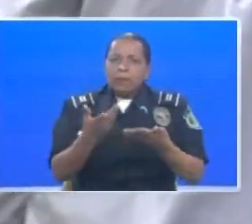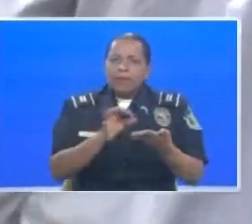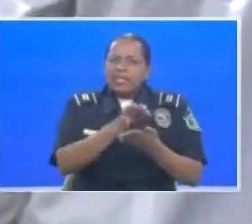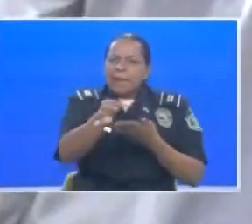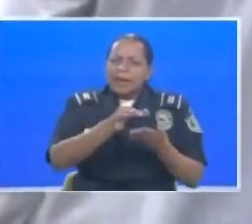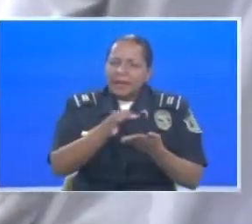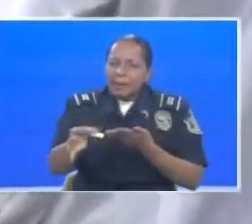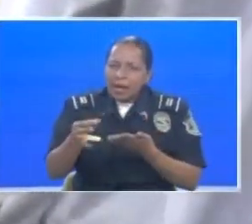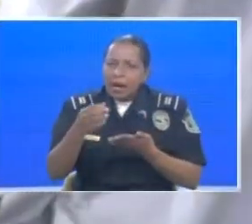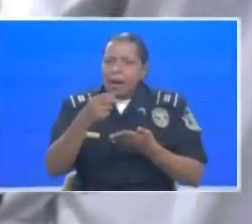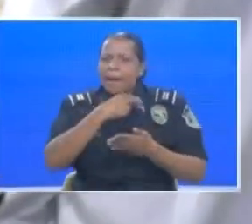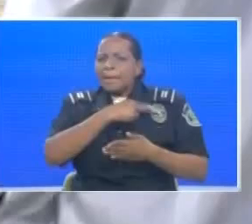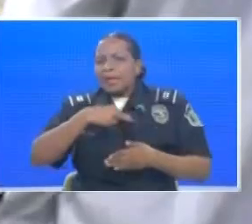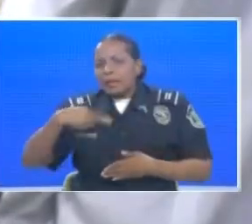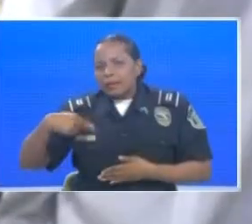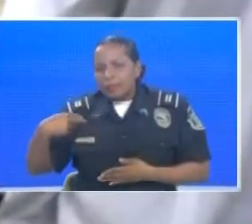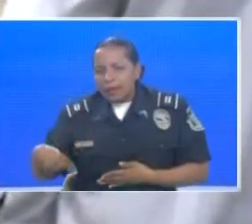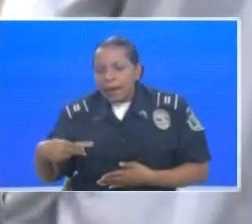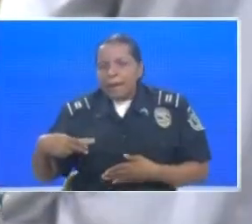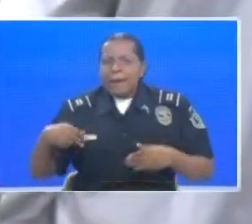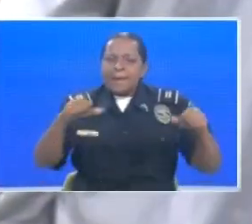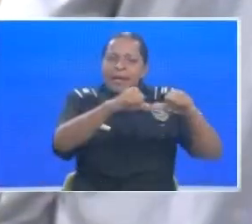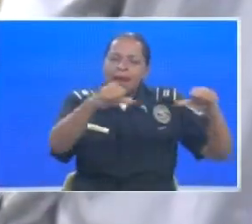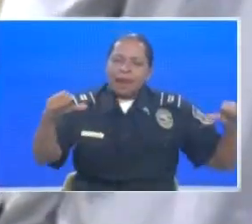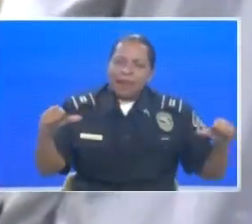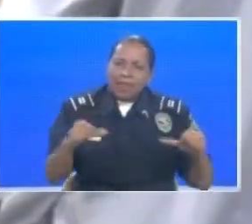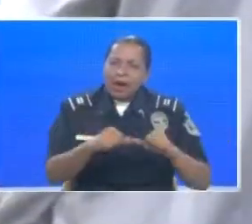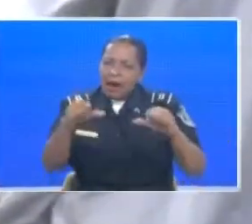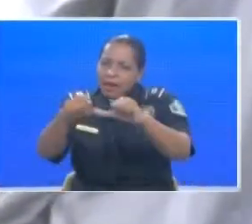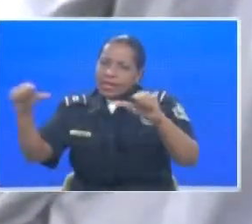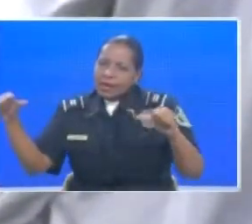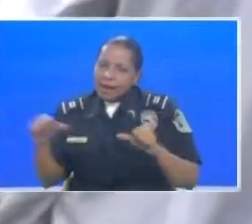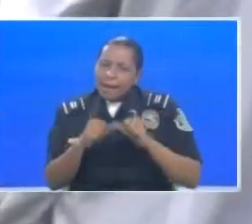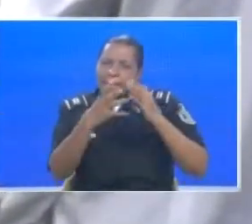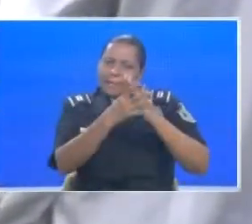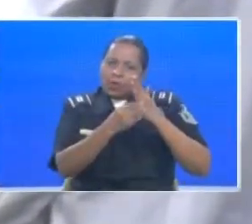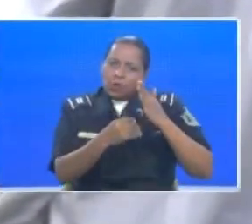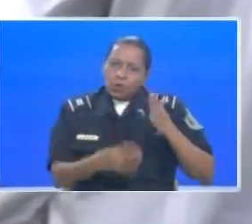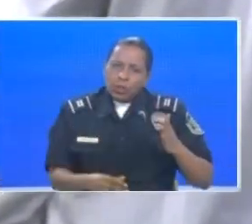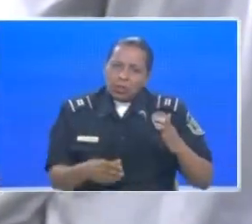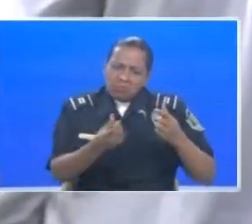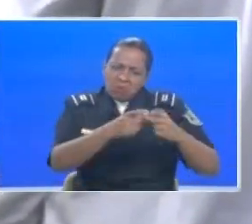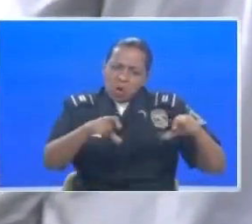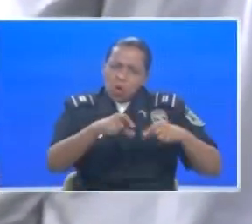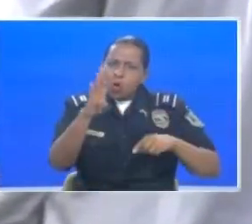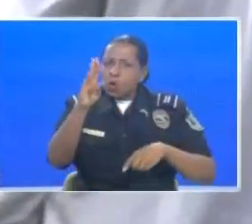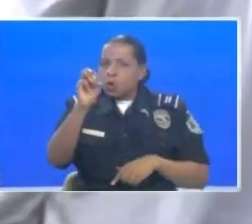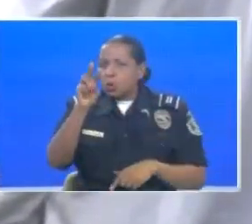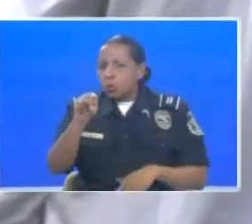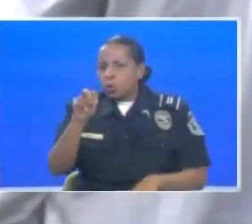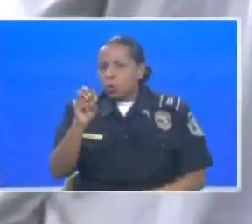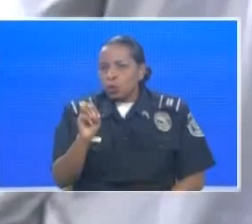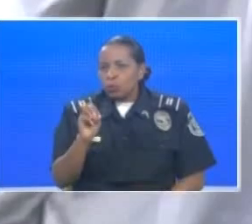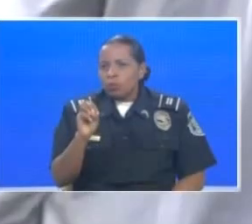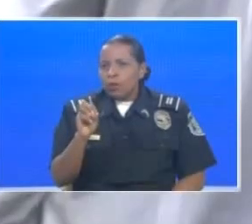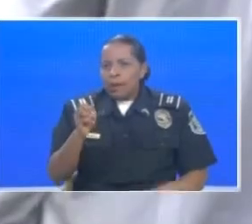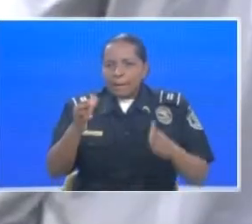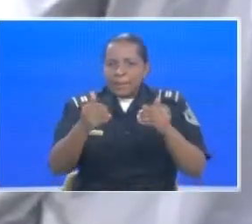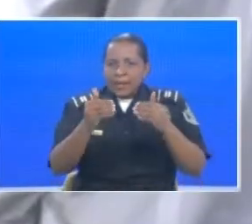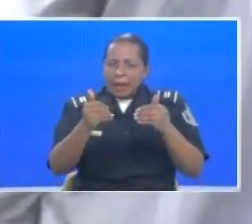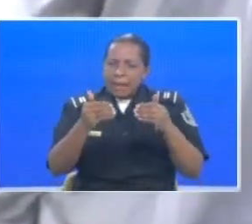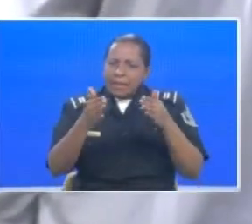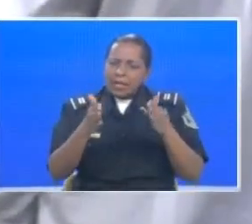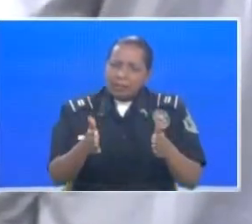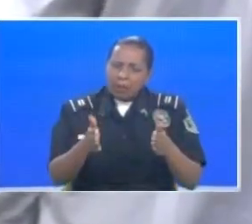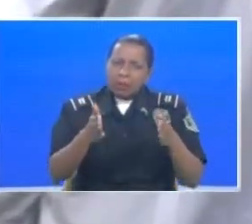de las comarcas, para áreas vulnerables en el país y en la ciudad. Los bonos, para el Panamá de